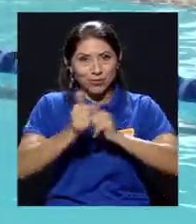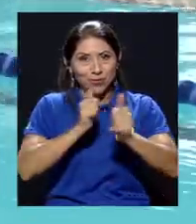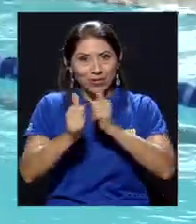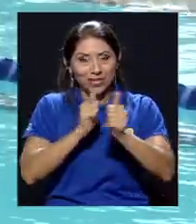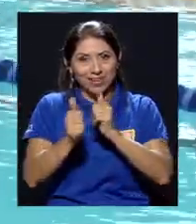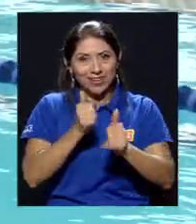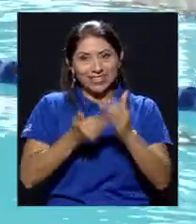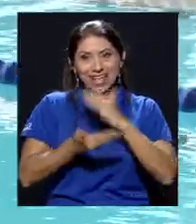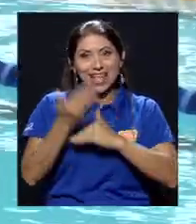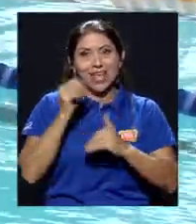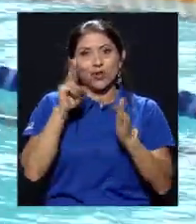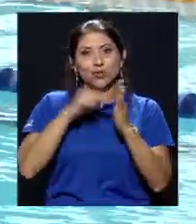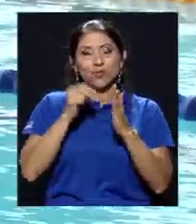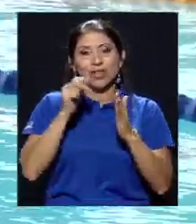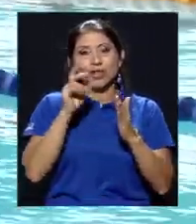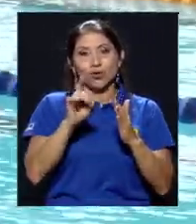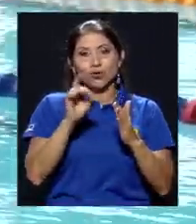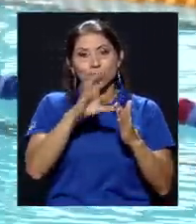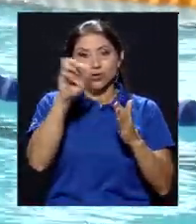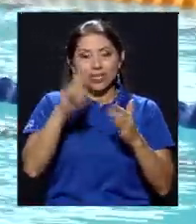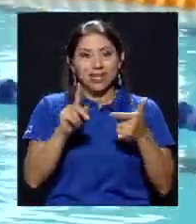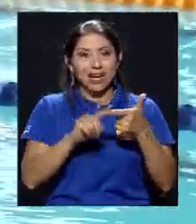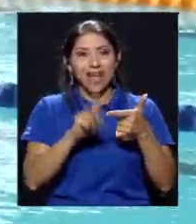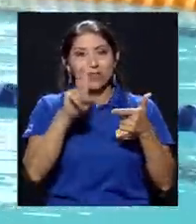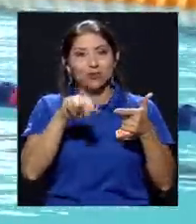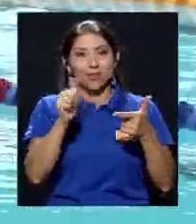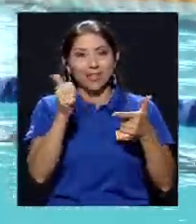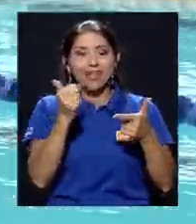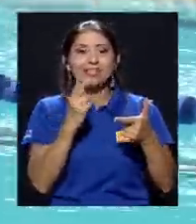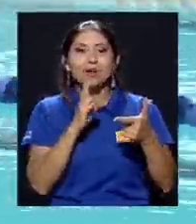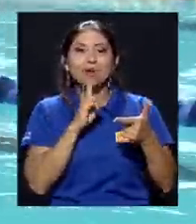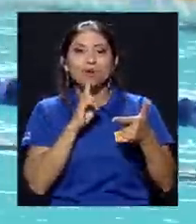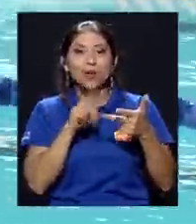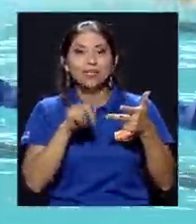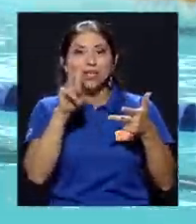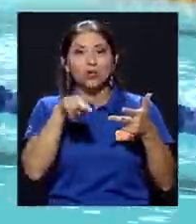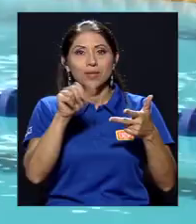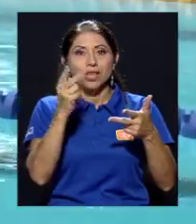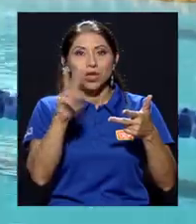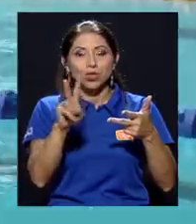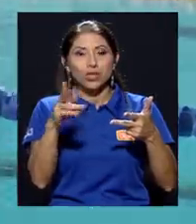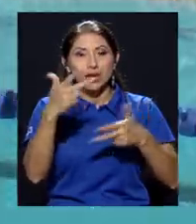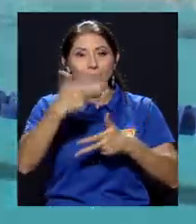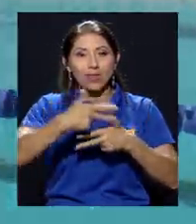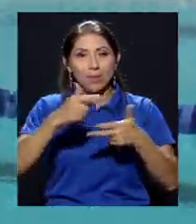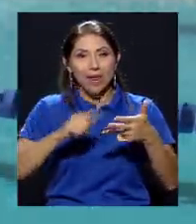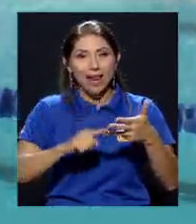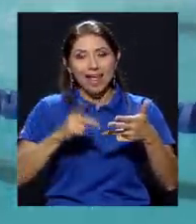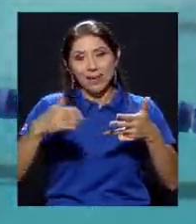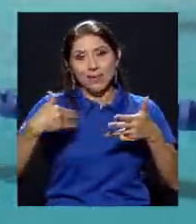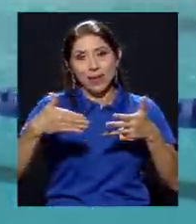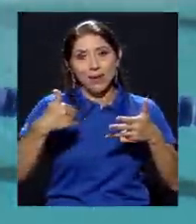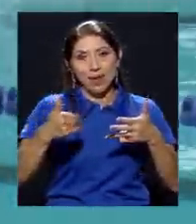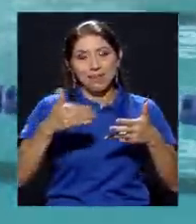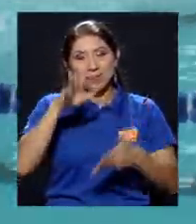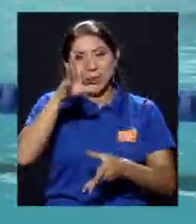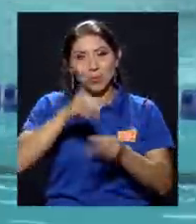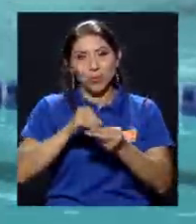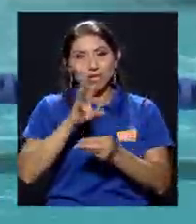del 2010 en Honduras, del 2012 en Guatemala y su último triunfo fue este año en Panamá con 64 medallas en